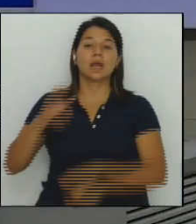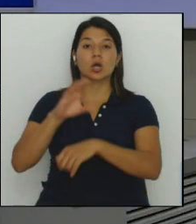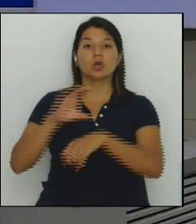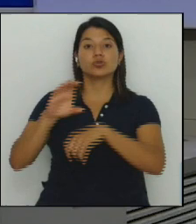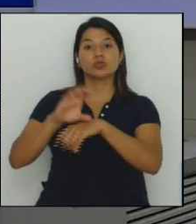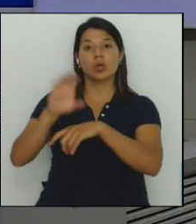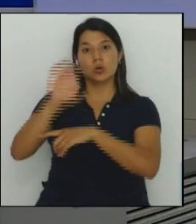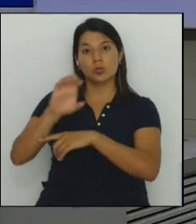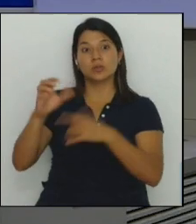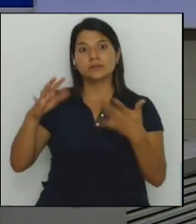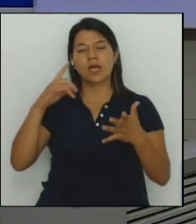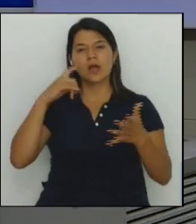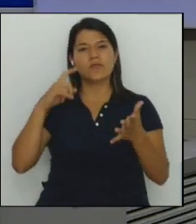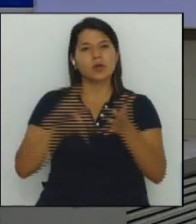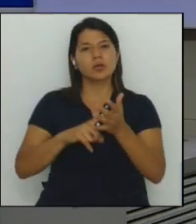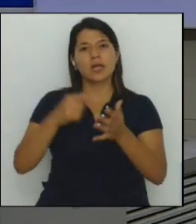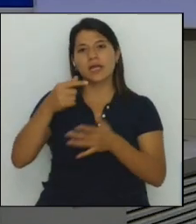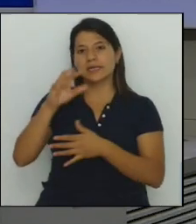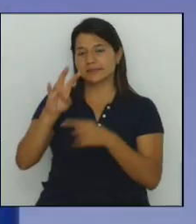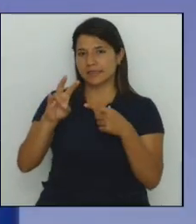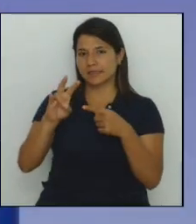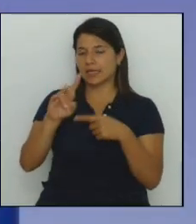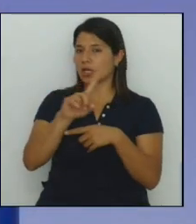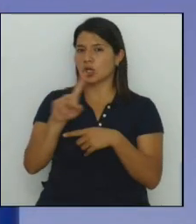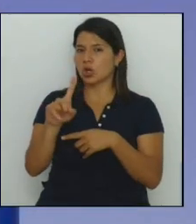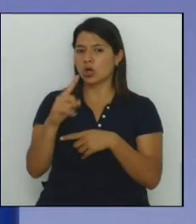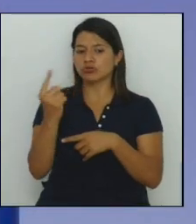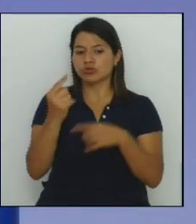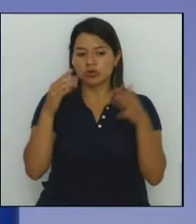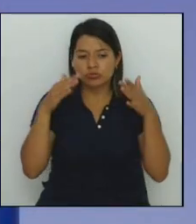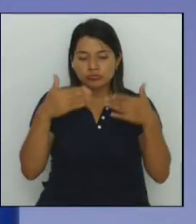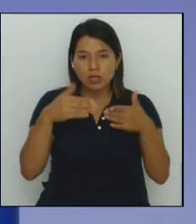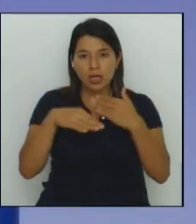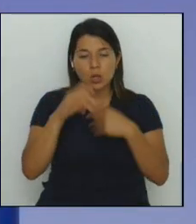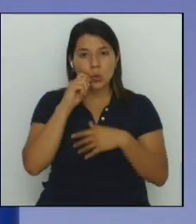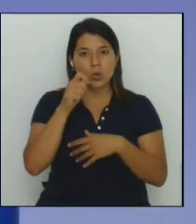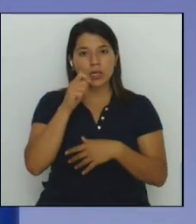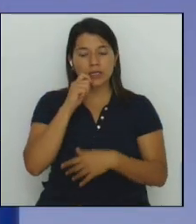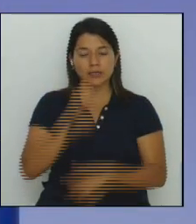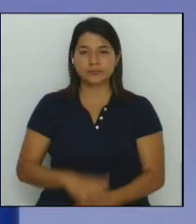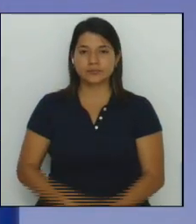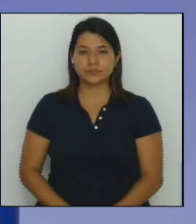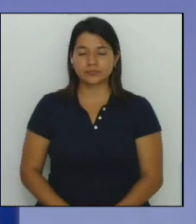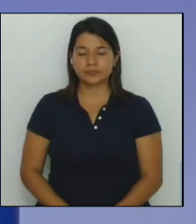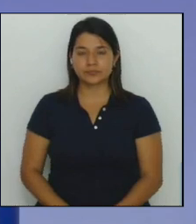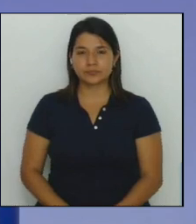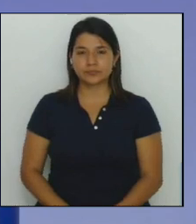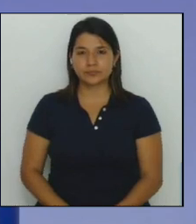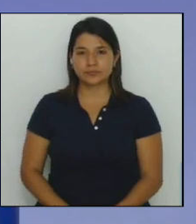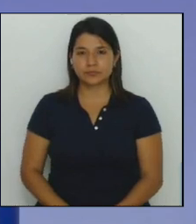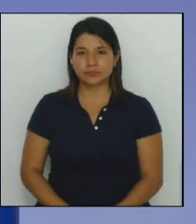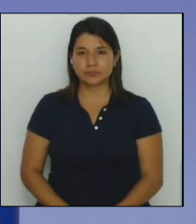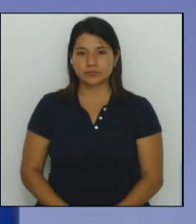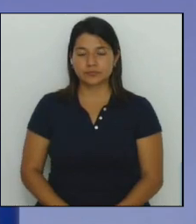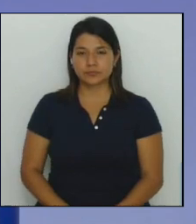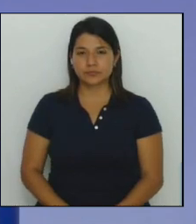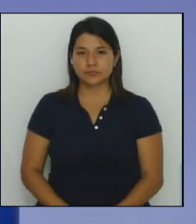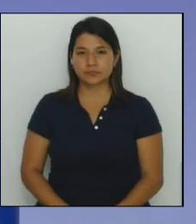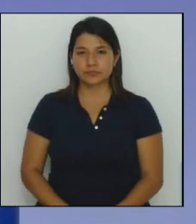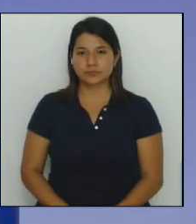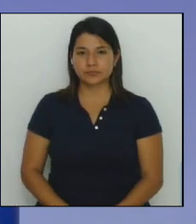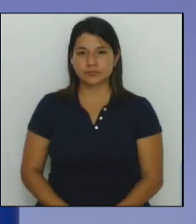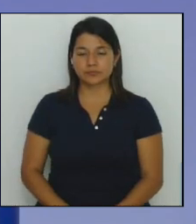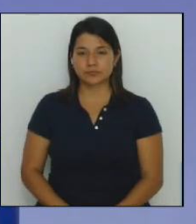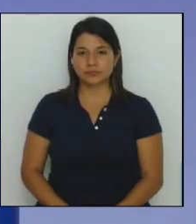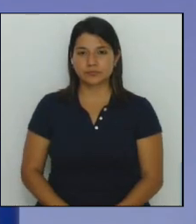G7 no debe centrarse únicamente en Ucrania. Developing and emerging countries have